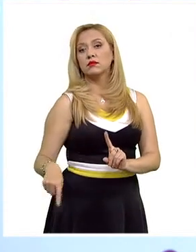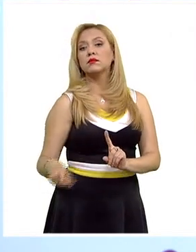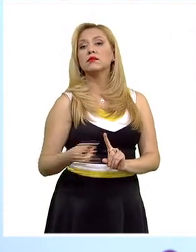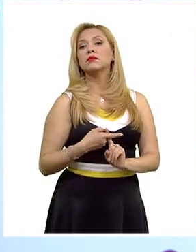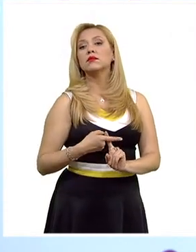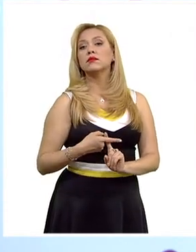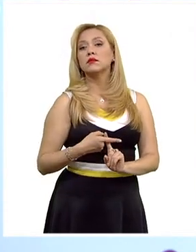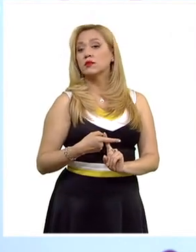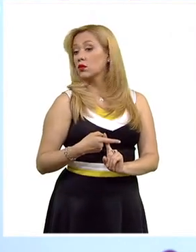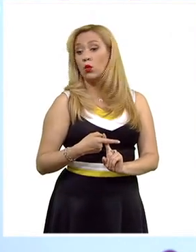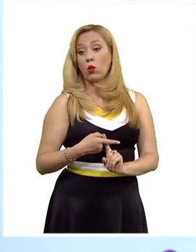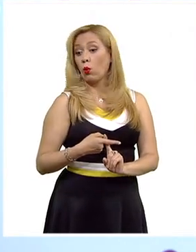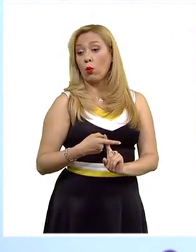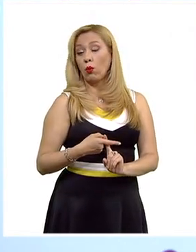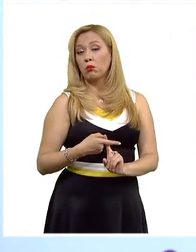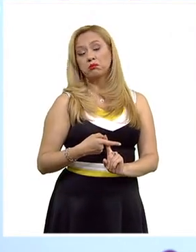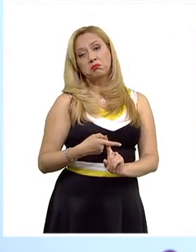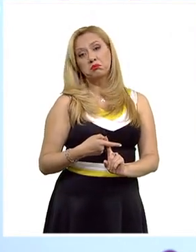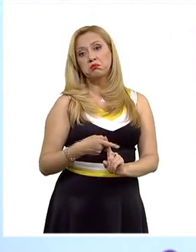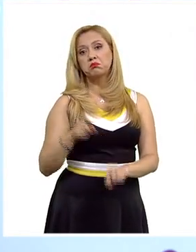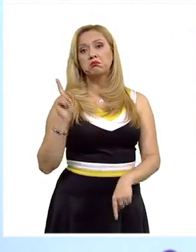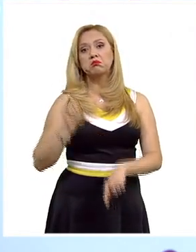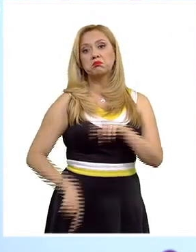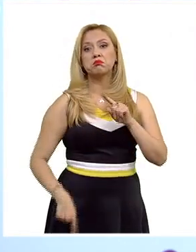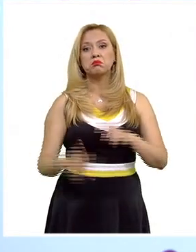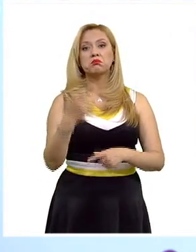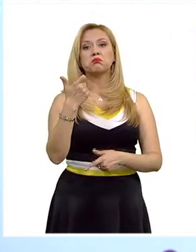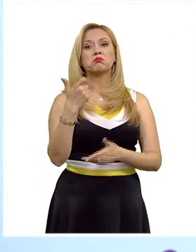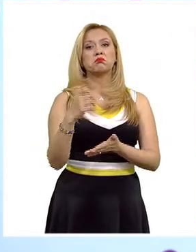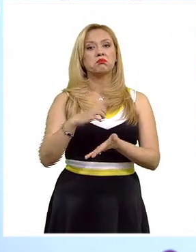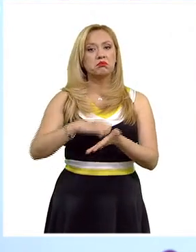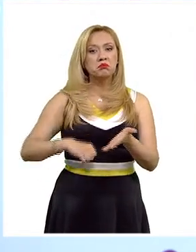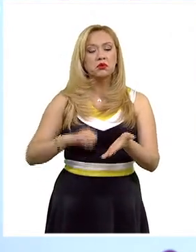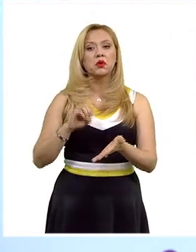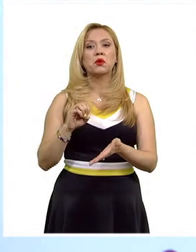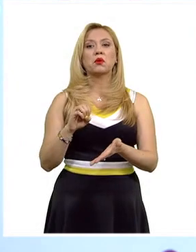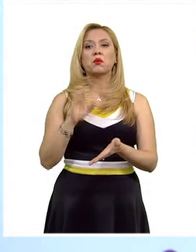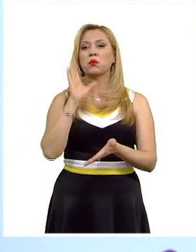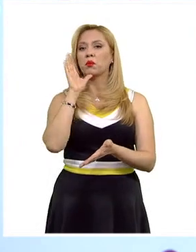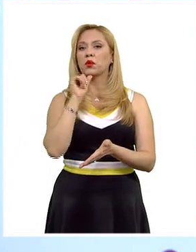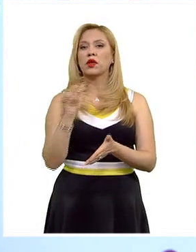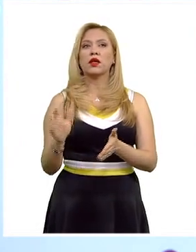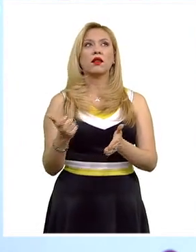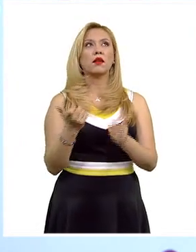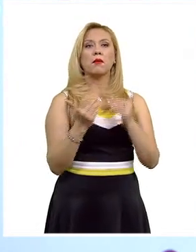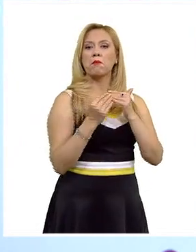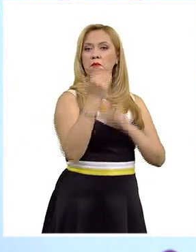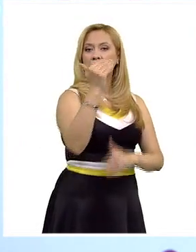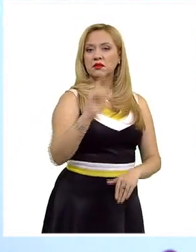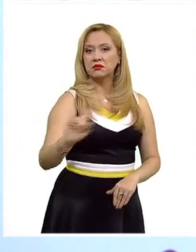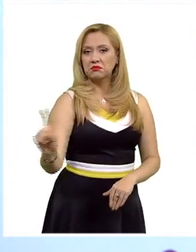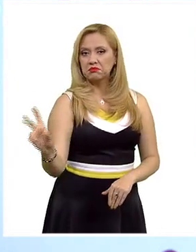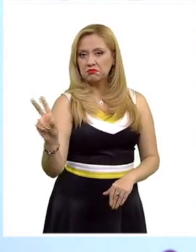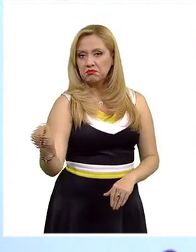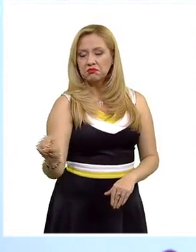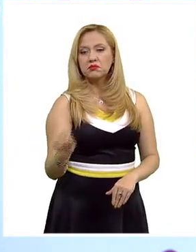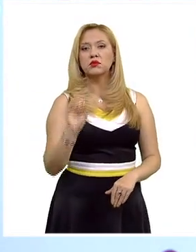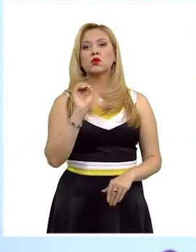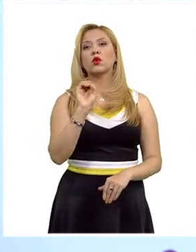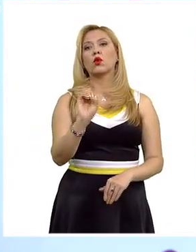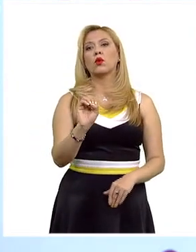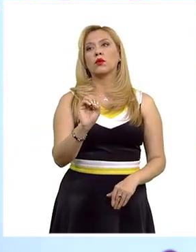la amenaza de que perderán algún beneficio o que no podrán acceder a una promoción o que